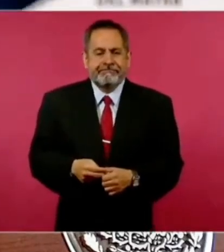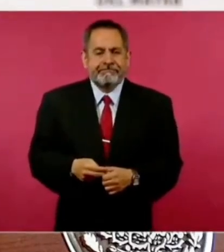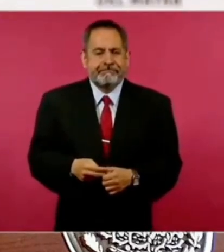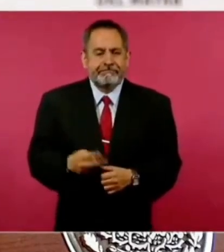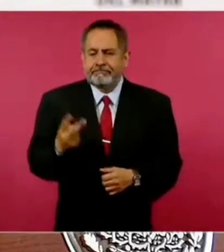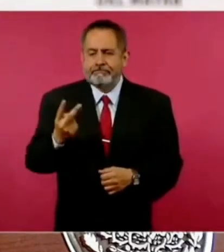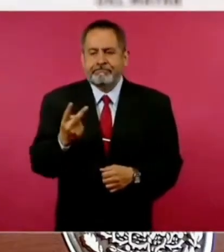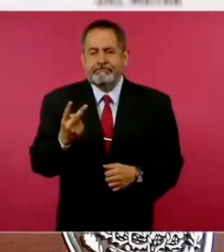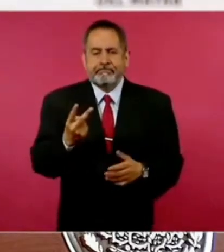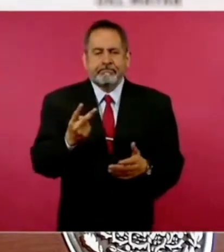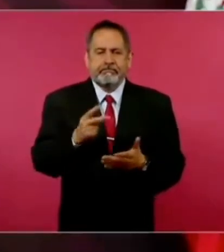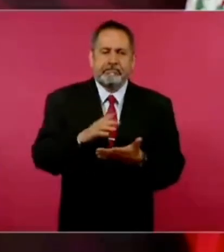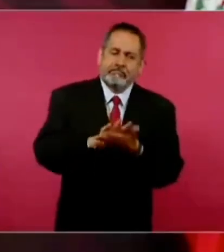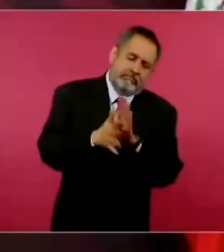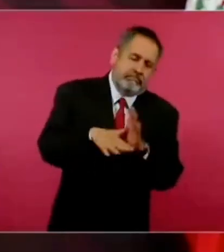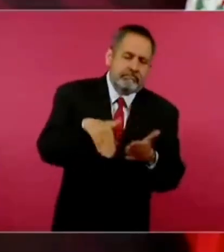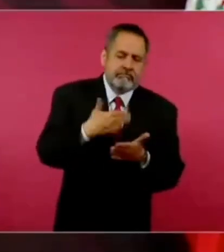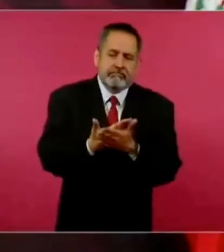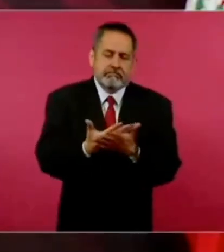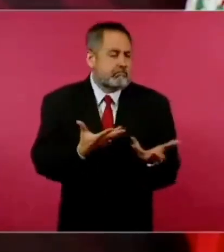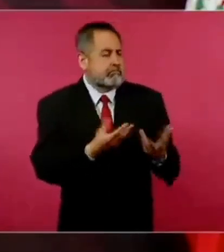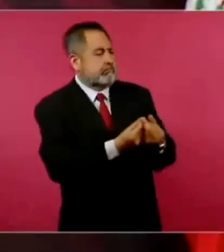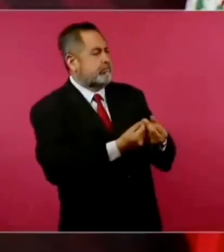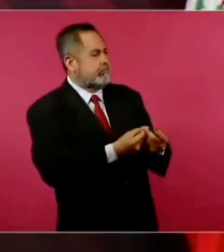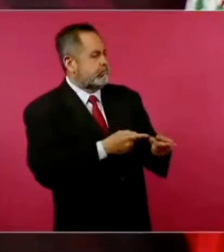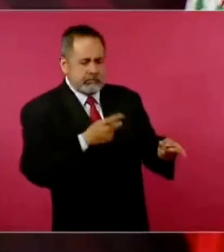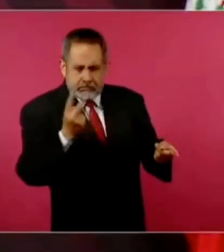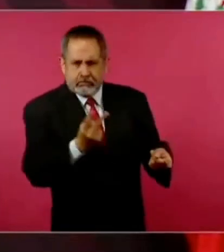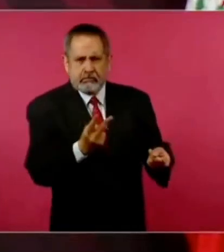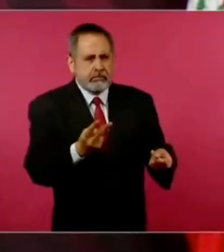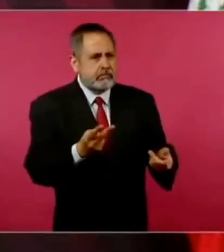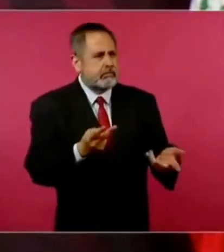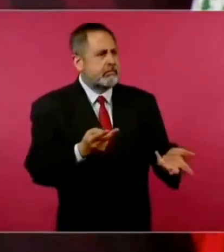se fueron con el bloque conservador